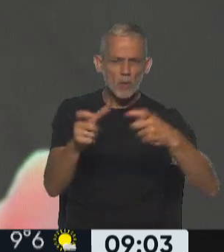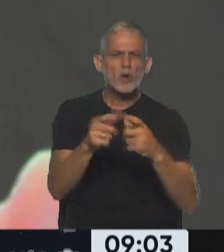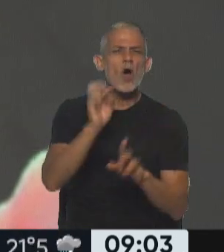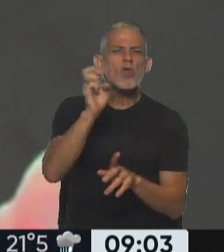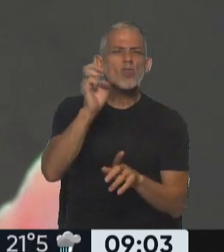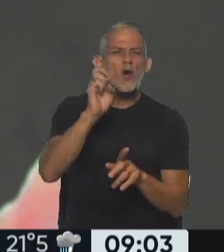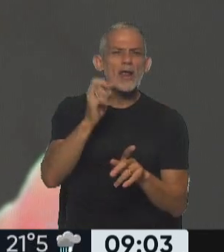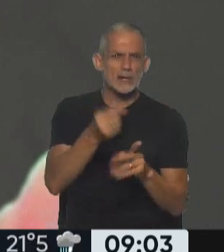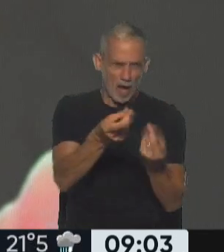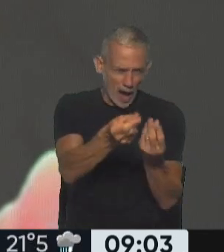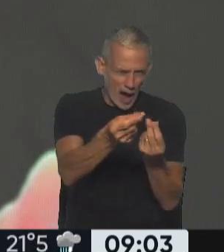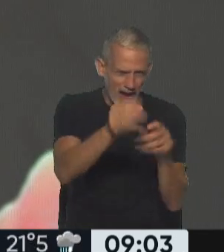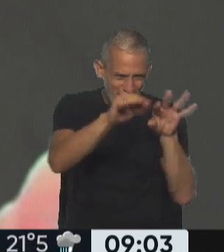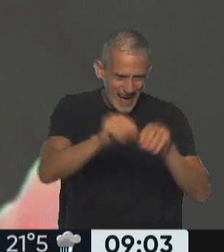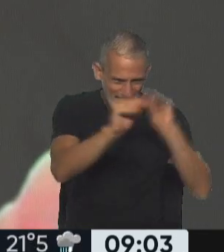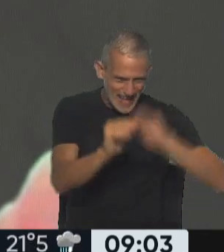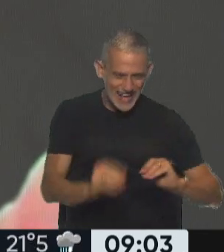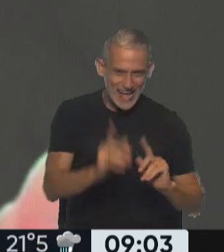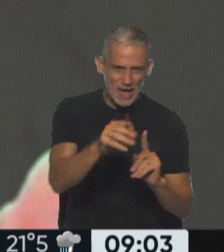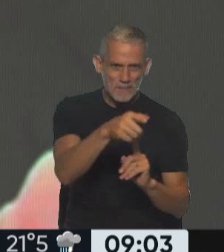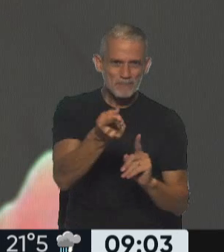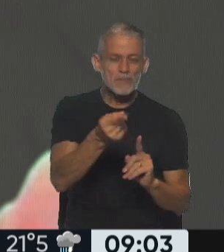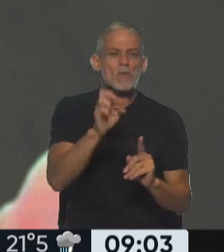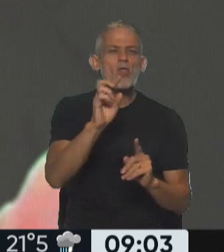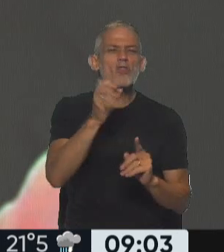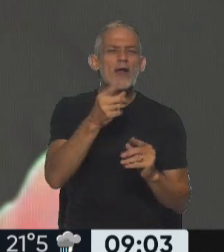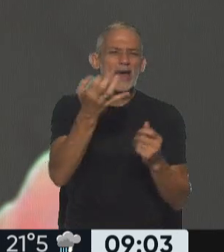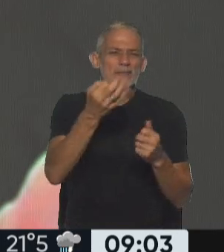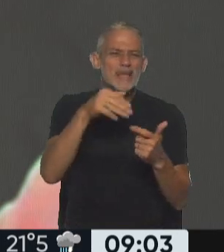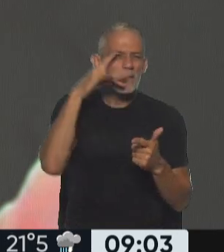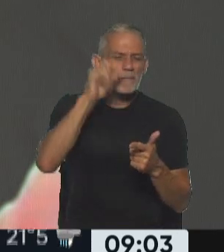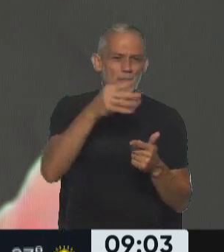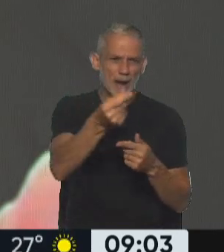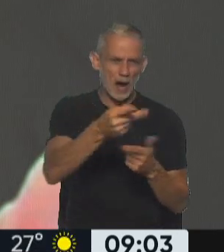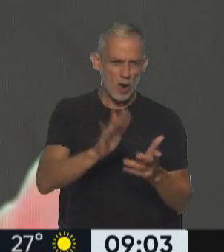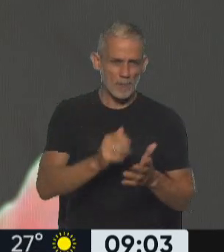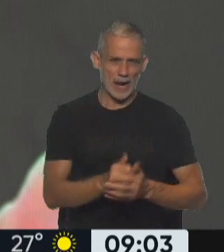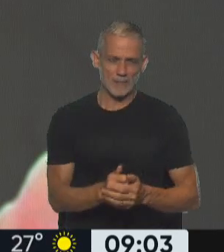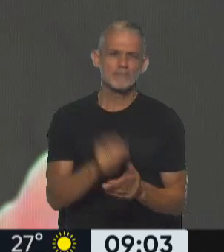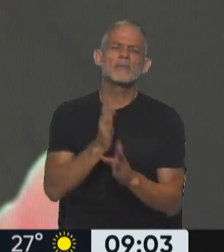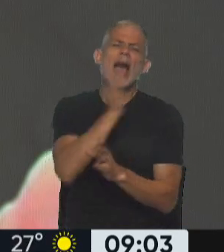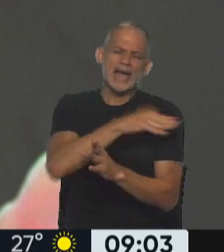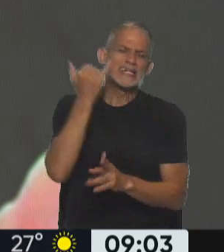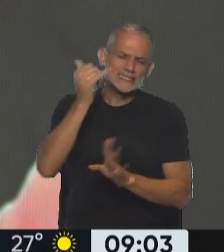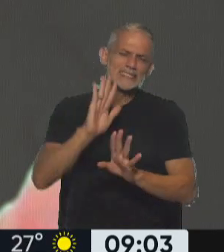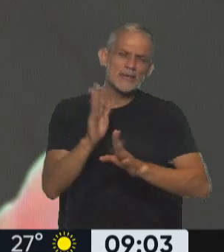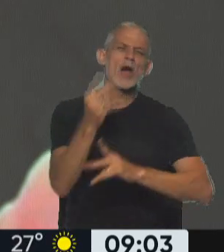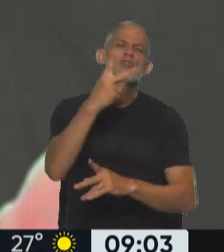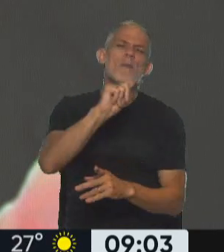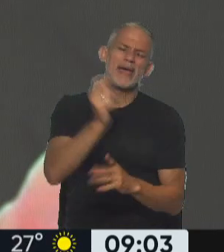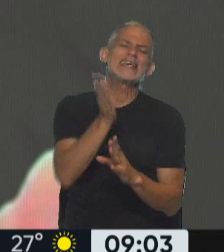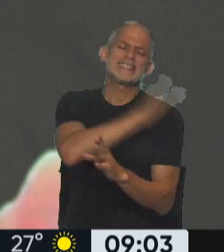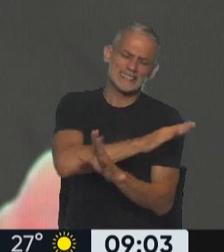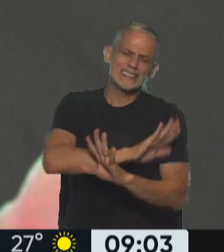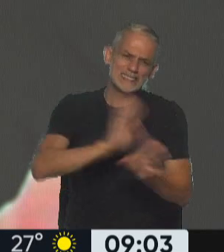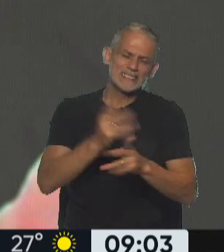dólares financieros como en la demanda de estos bonos involucrados? Es cierto que ya desde antes, sería 2 meses